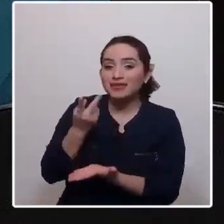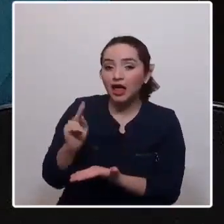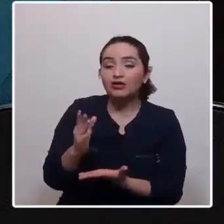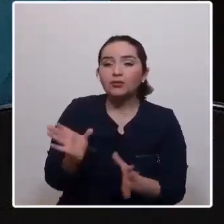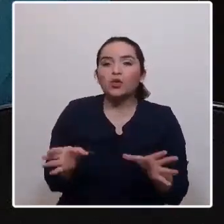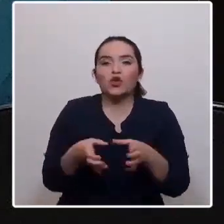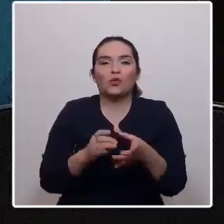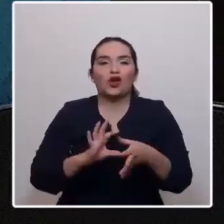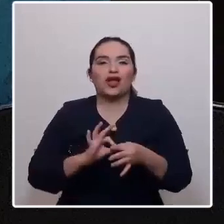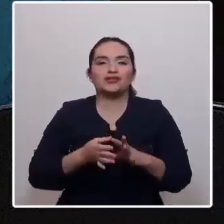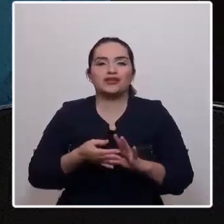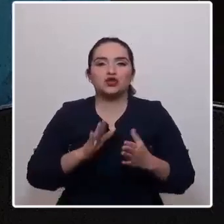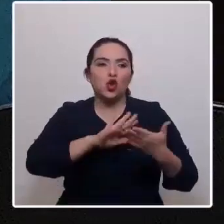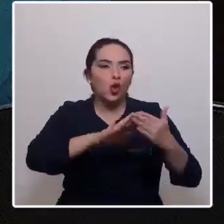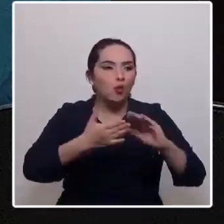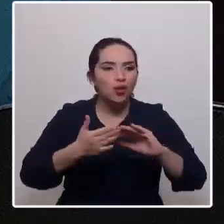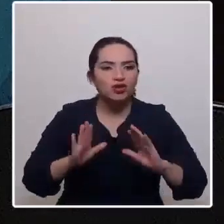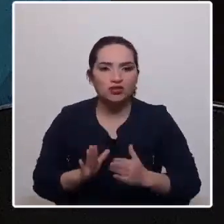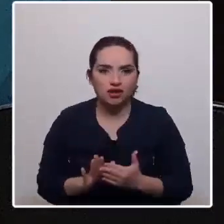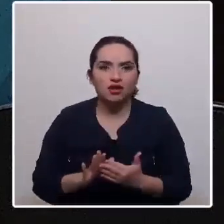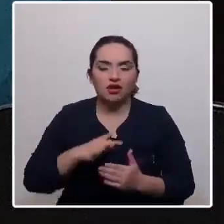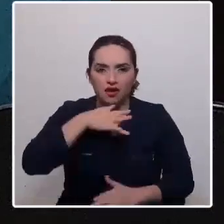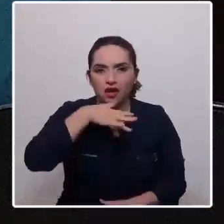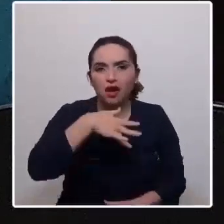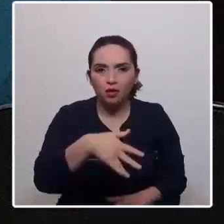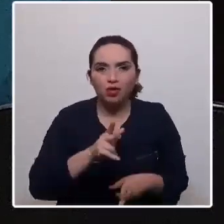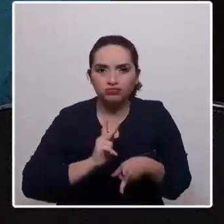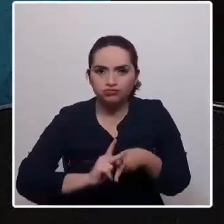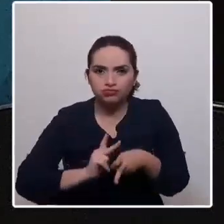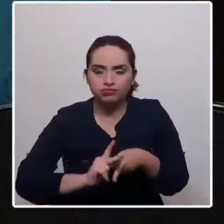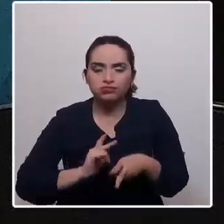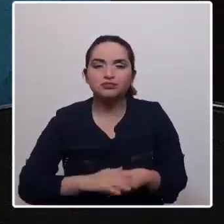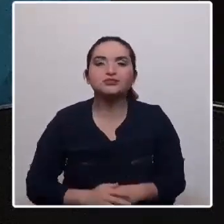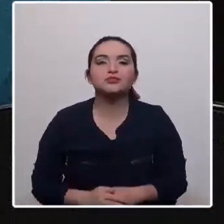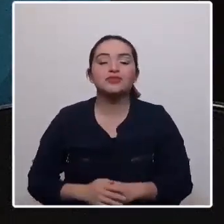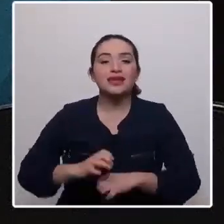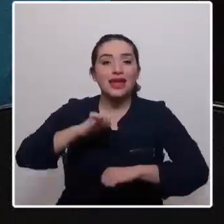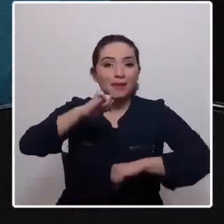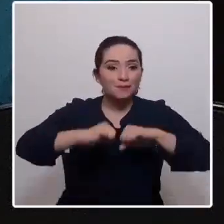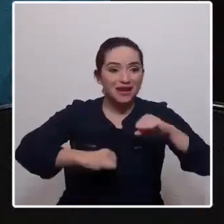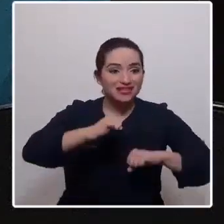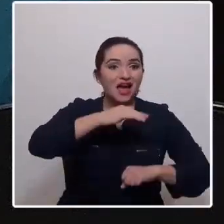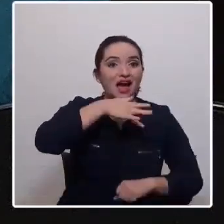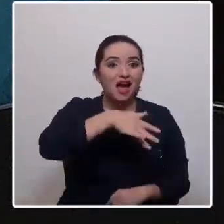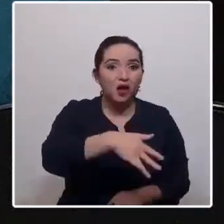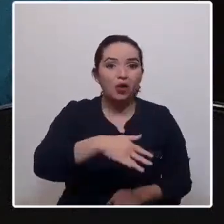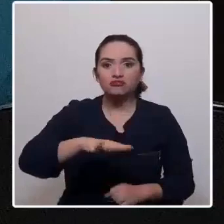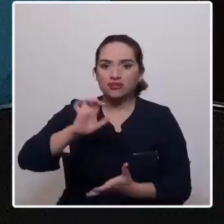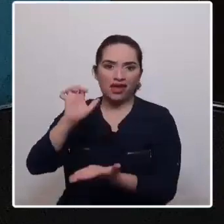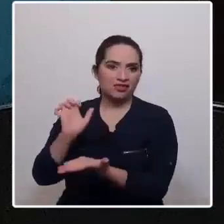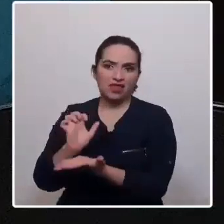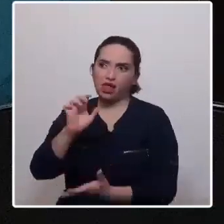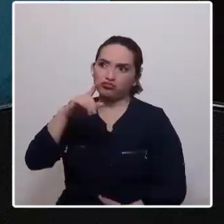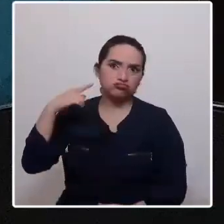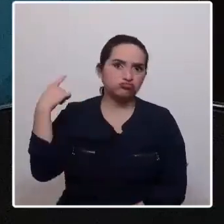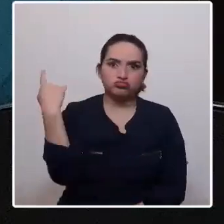comunitarias. La participación del Estado en las empresas sanitarias es una tendencia mundial. Existen en la